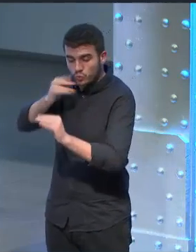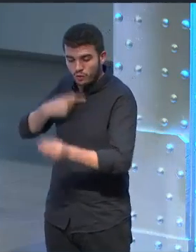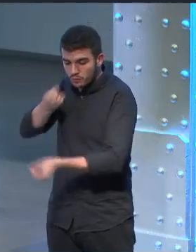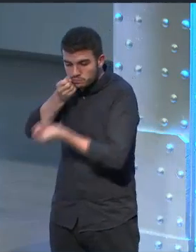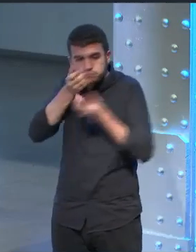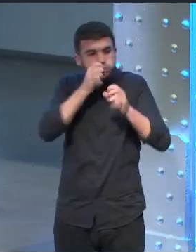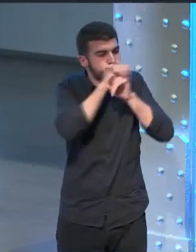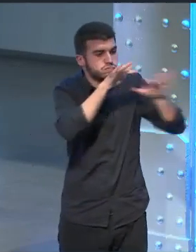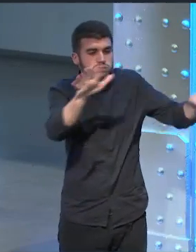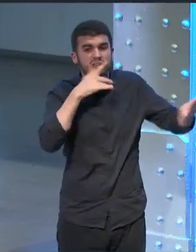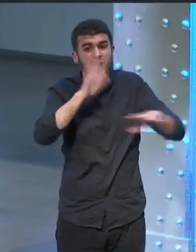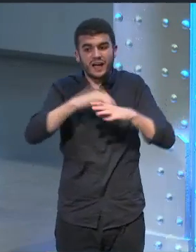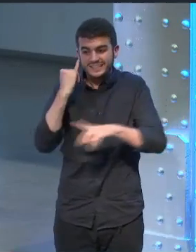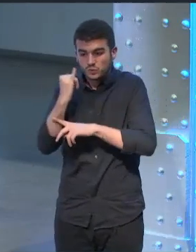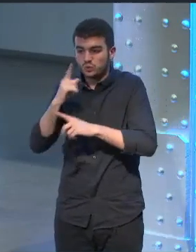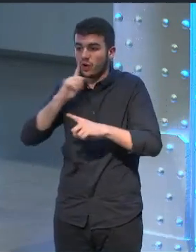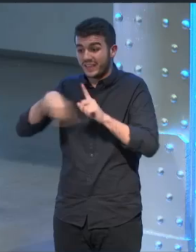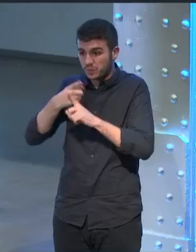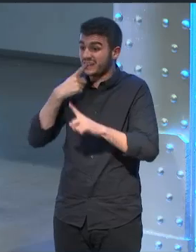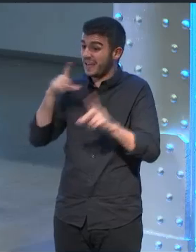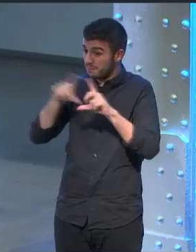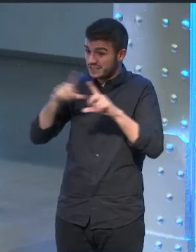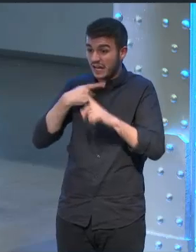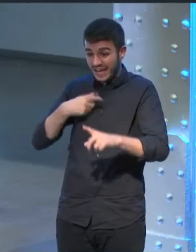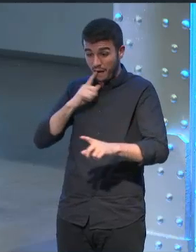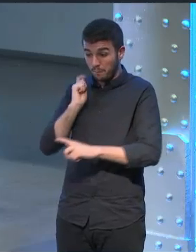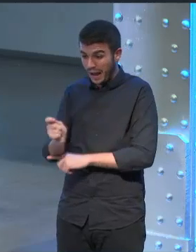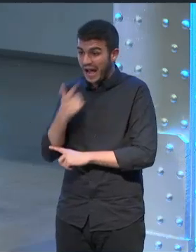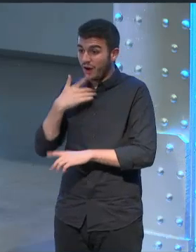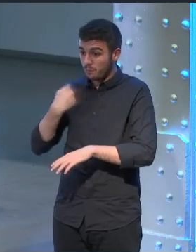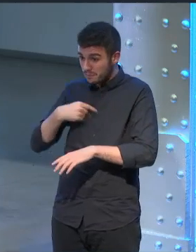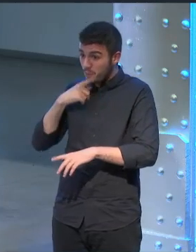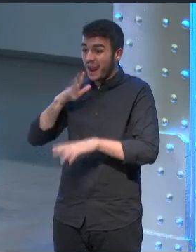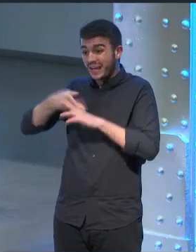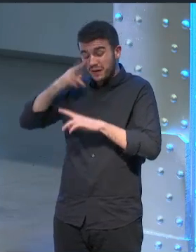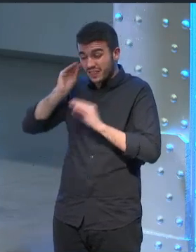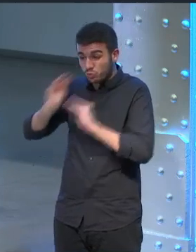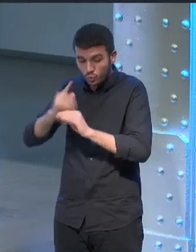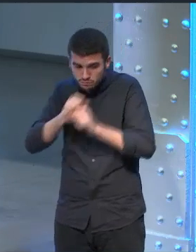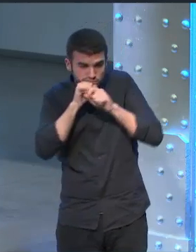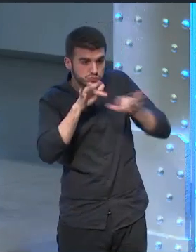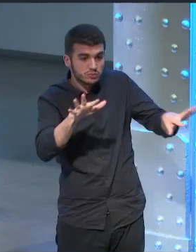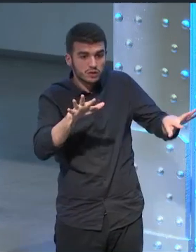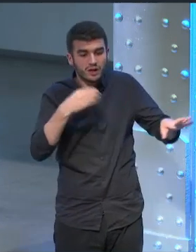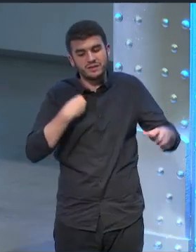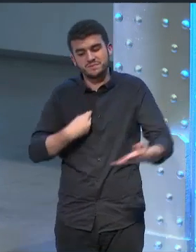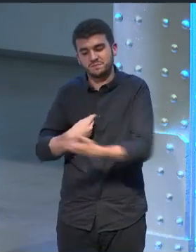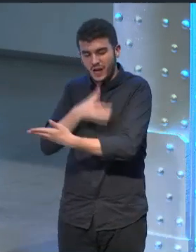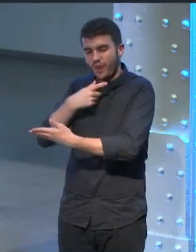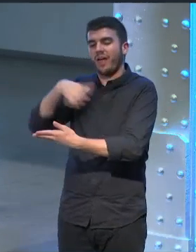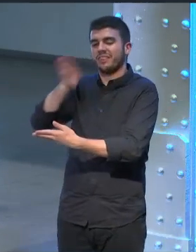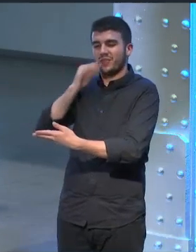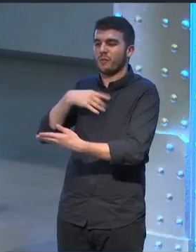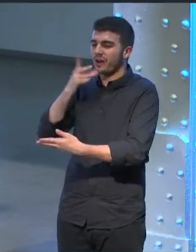a escuelas y que tengáis un tiempo pagado por las empresas que podáis hacer esta labor. Ahora entendemos por qué es Best Workplace. Bueno, es